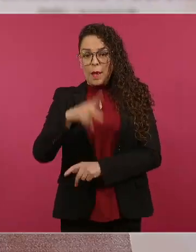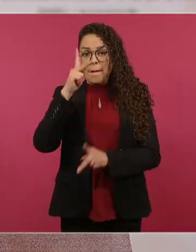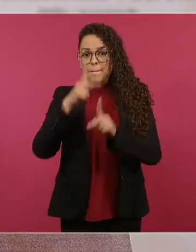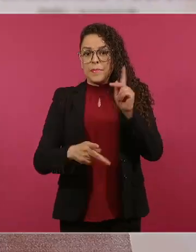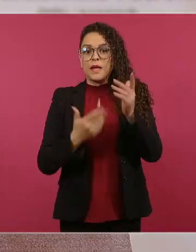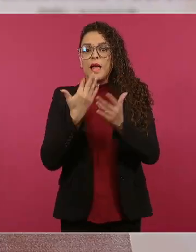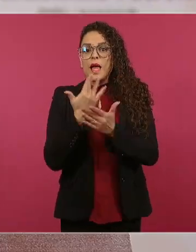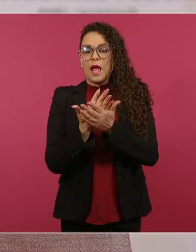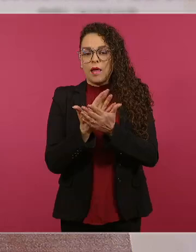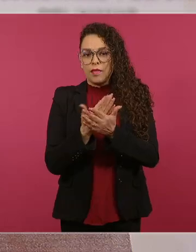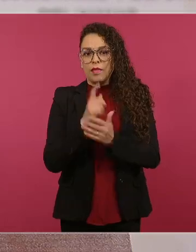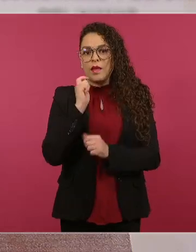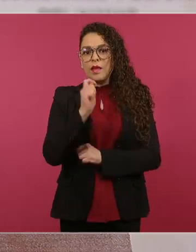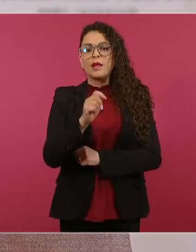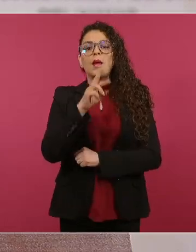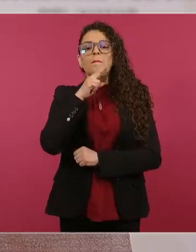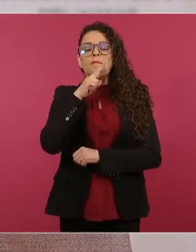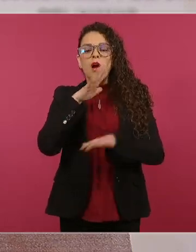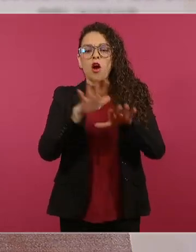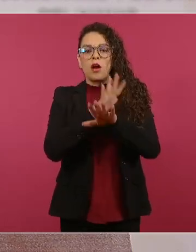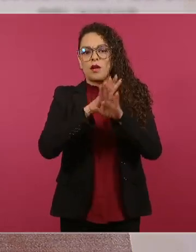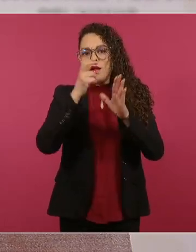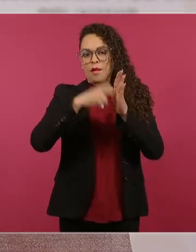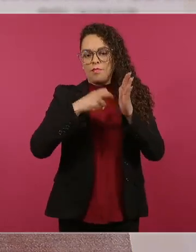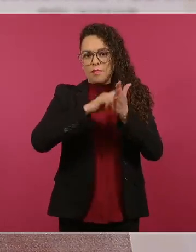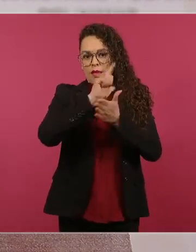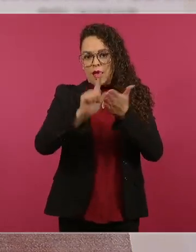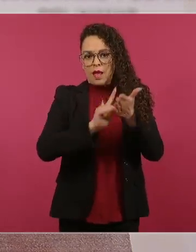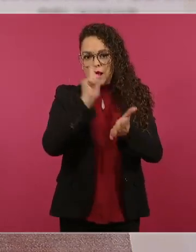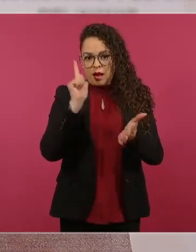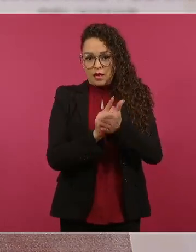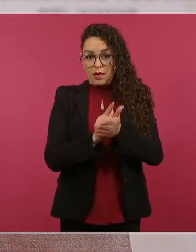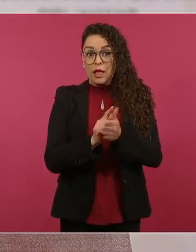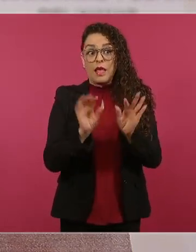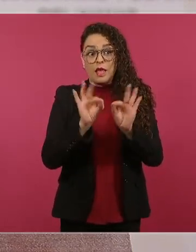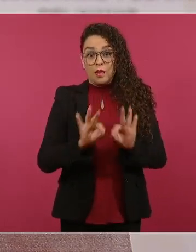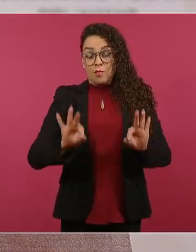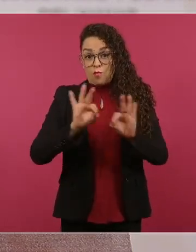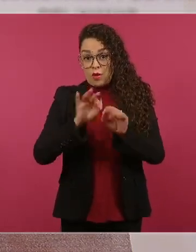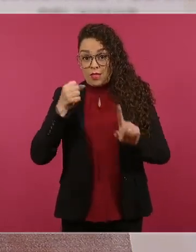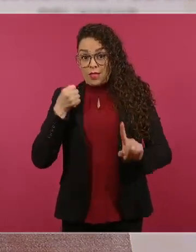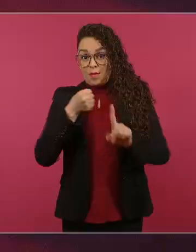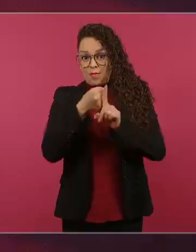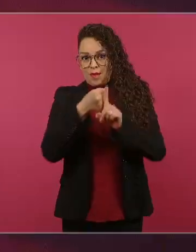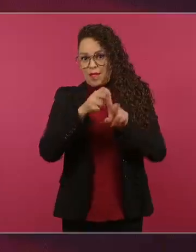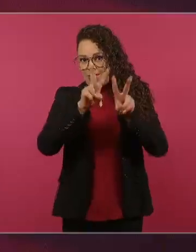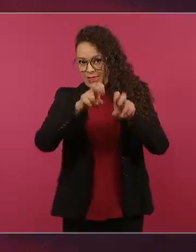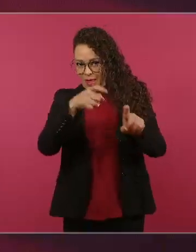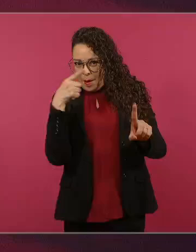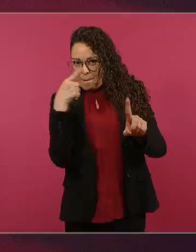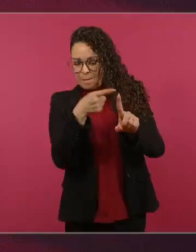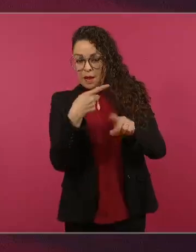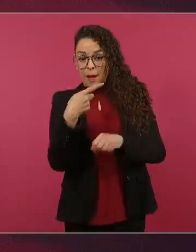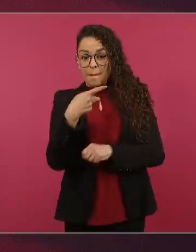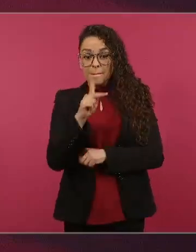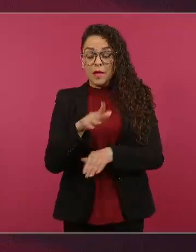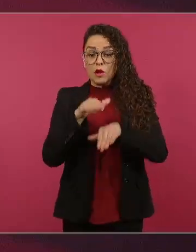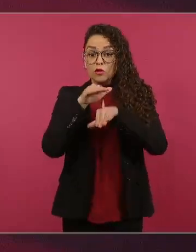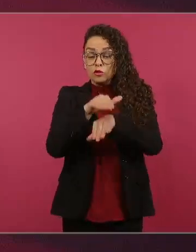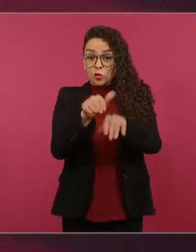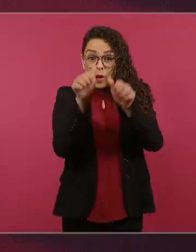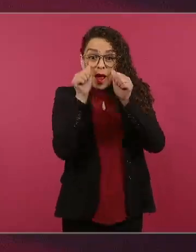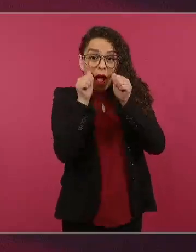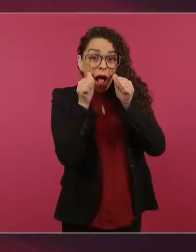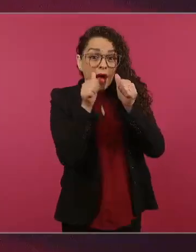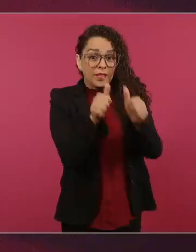de las pensiones a los trabajadores del Estado, lo cual va a tener un impacto fundamental en el tema de pensiones. Pero en relación a la atención, también se